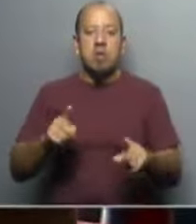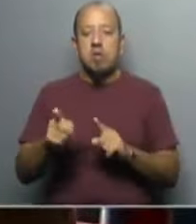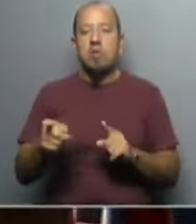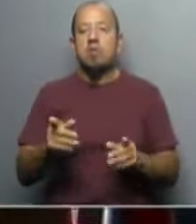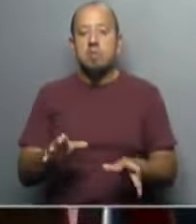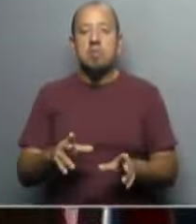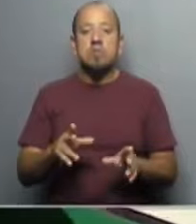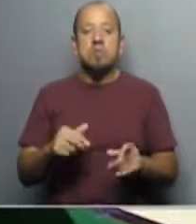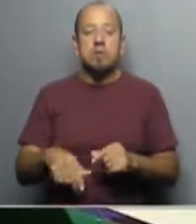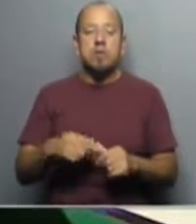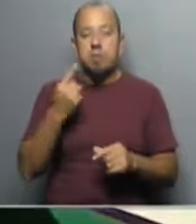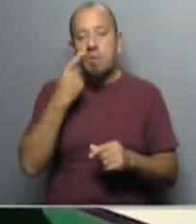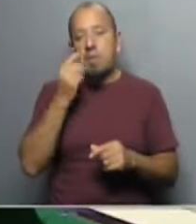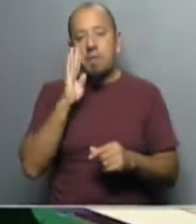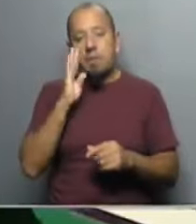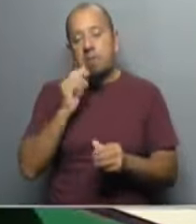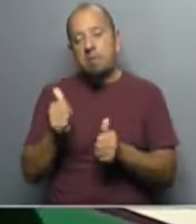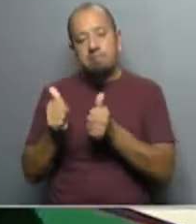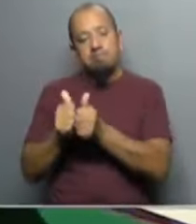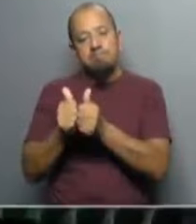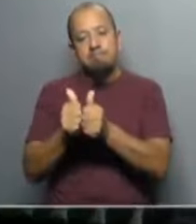los papás van al lado.